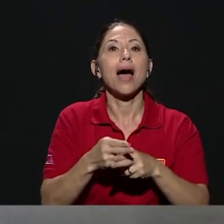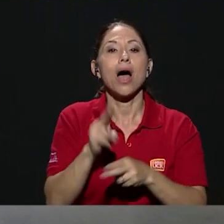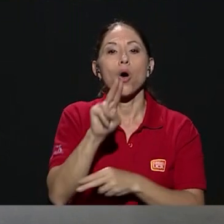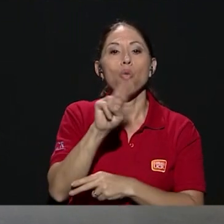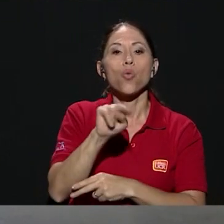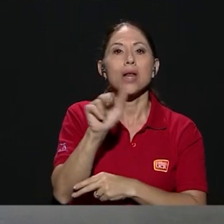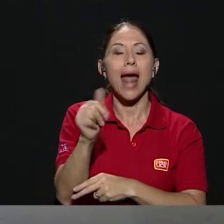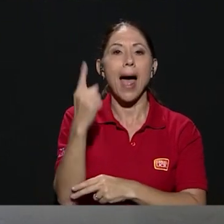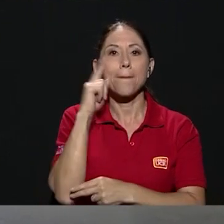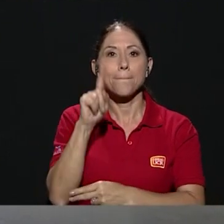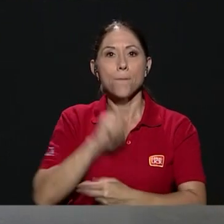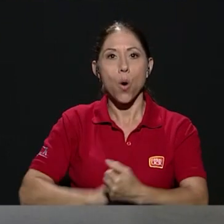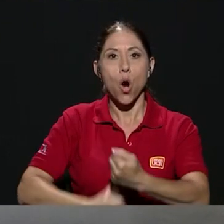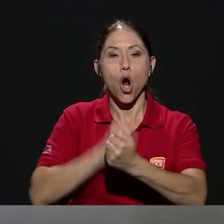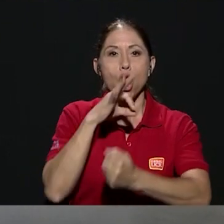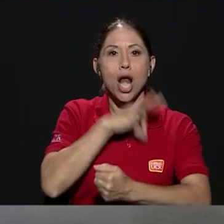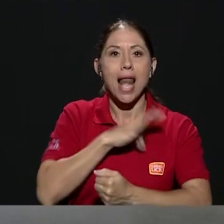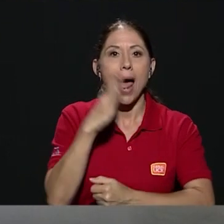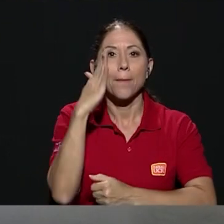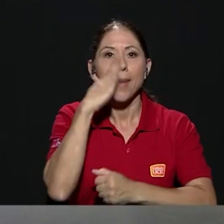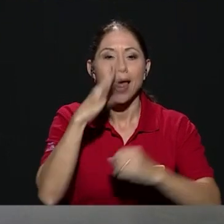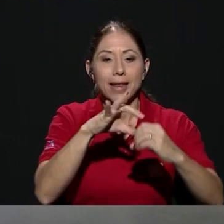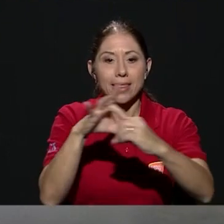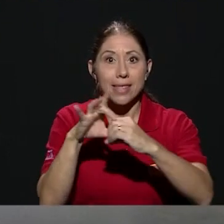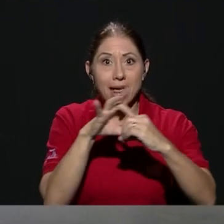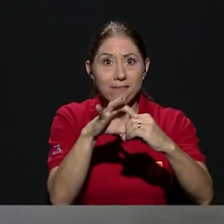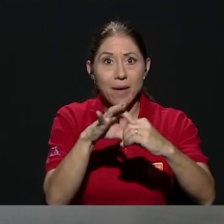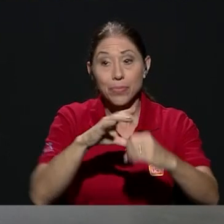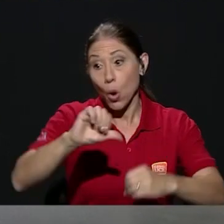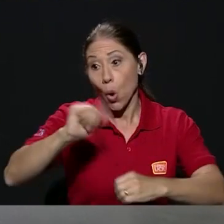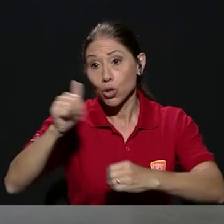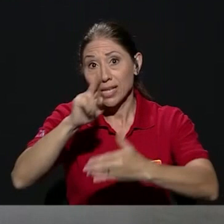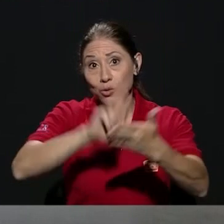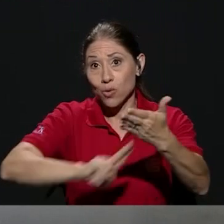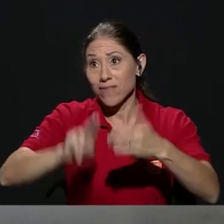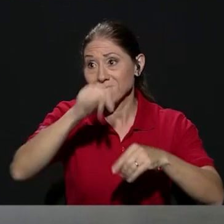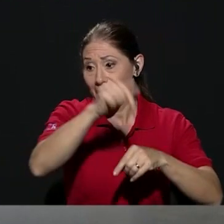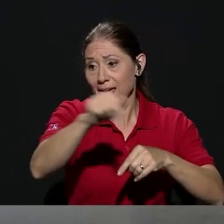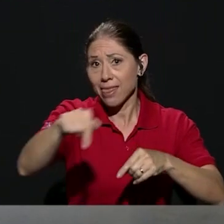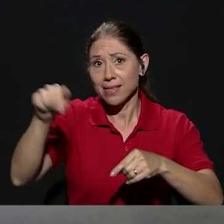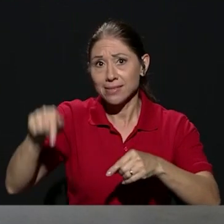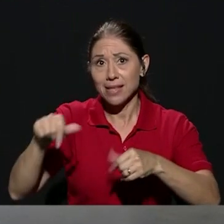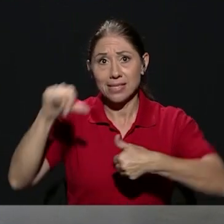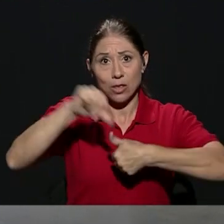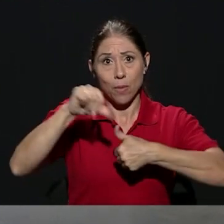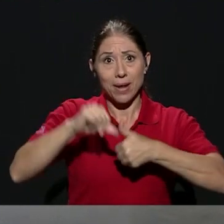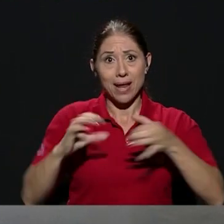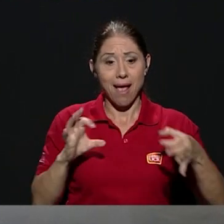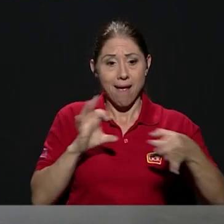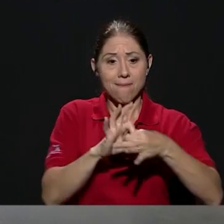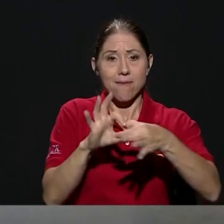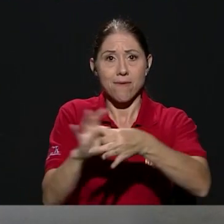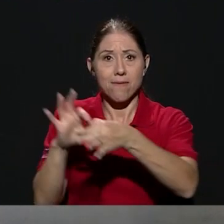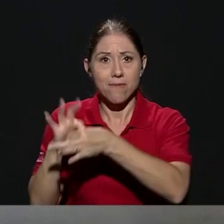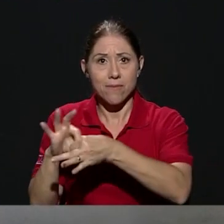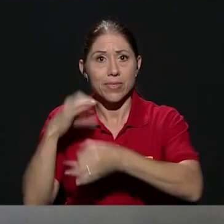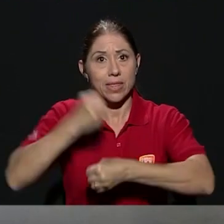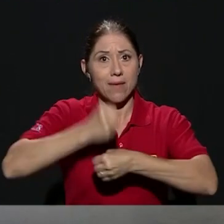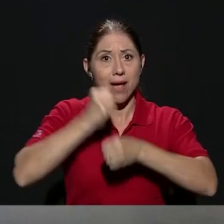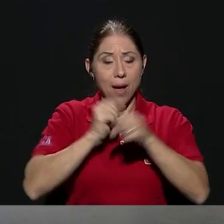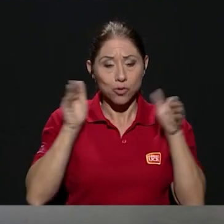donde se nos unieron las otras universidades y Centroamérica y trabajamos el enfoque de Madre